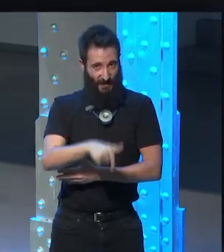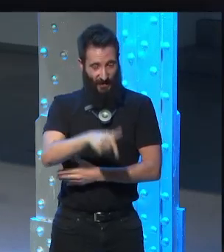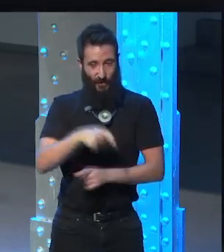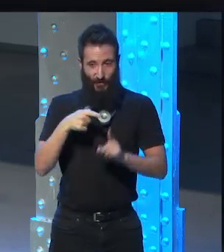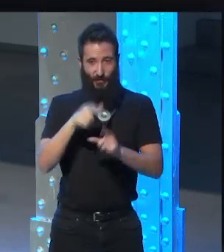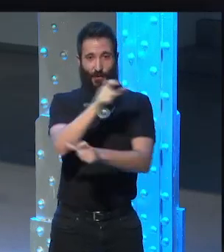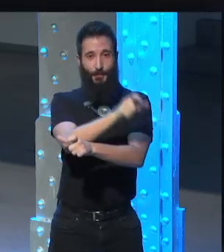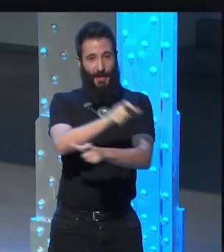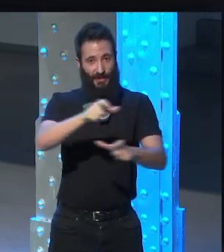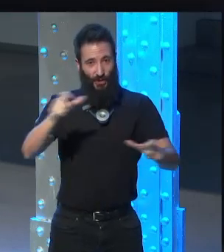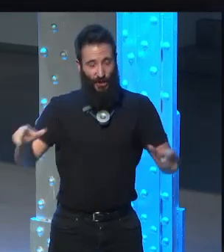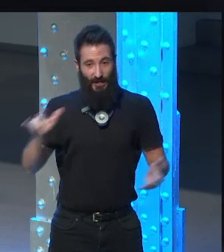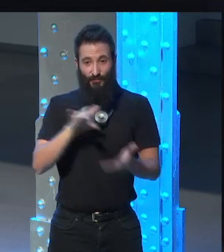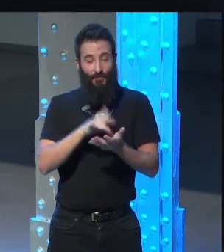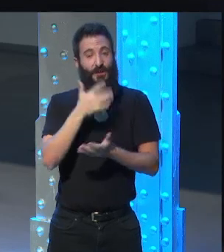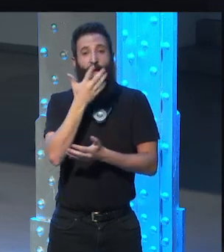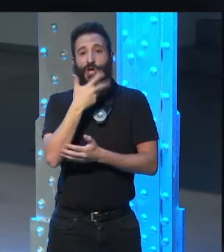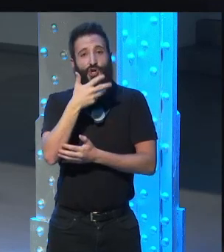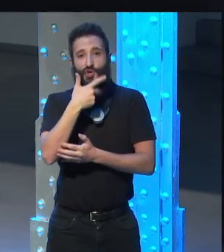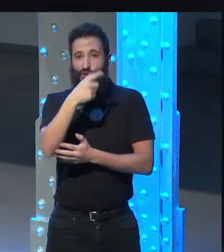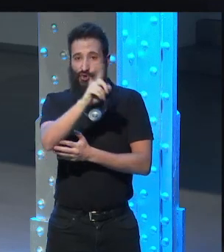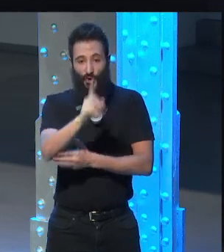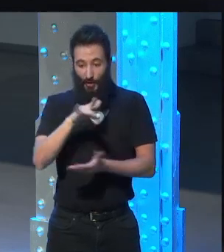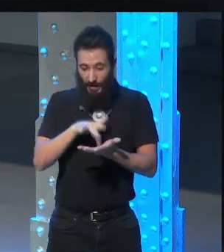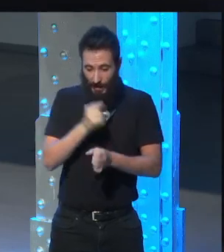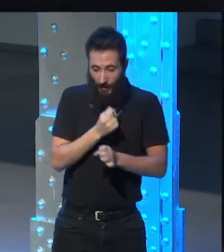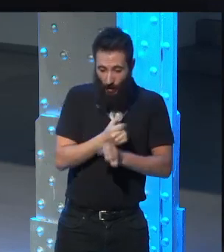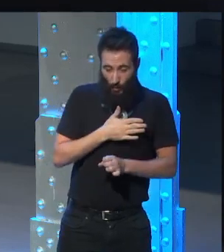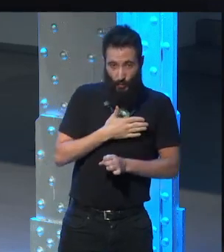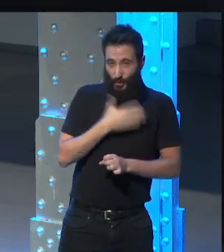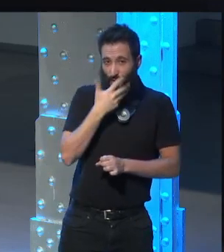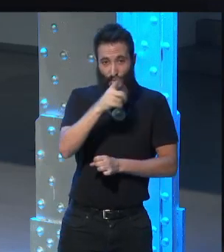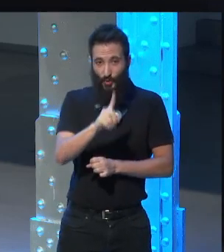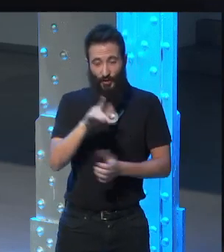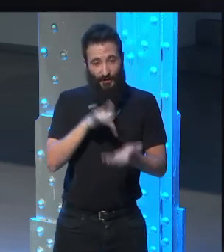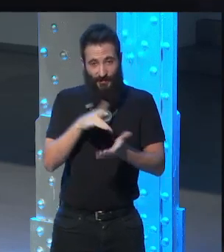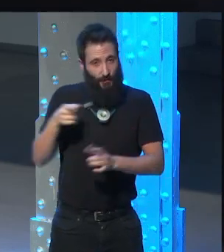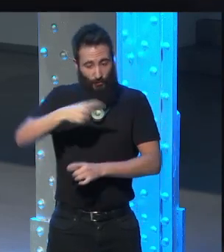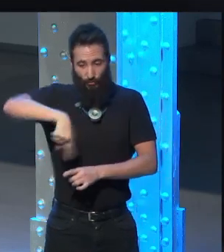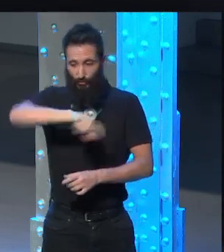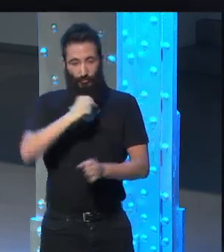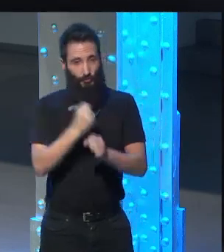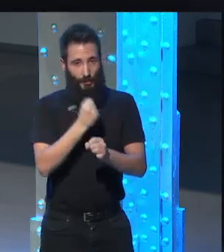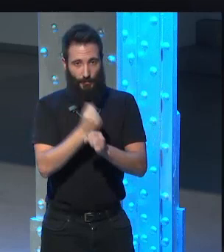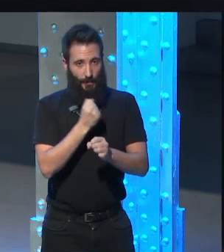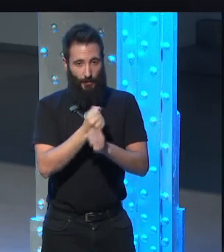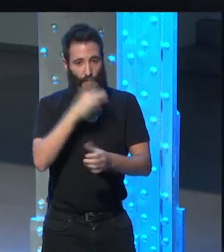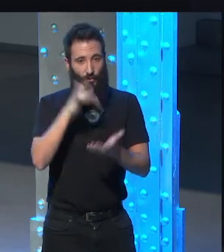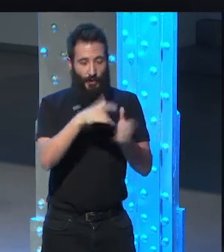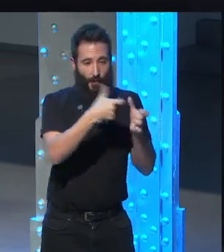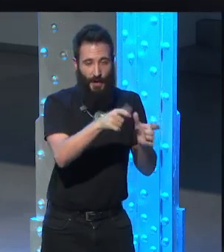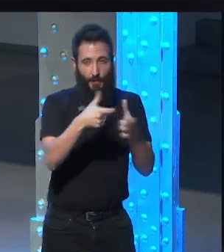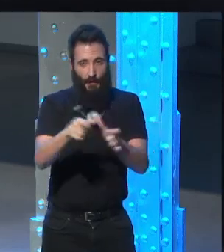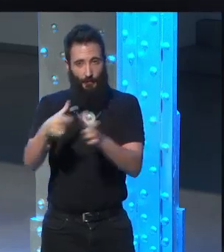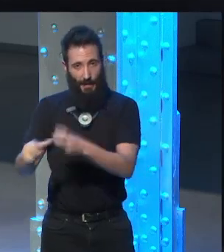Para los que no conozcáis nuestra labor, bueno, nosotros trabajamos sobre todo en tres ámbitos